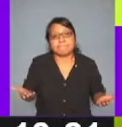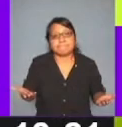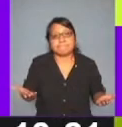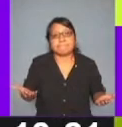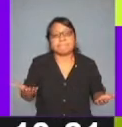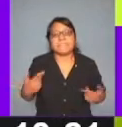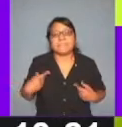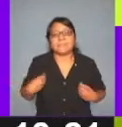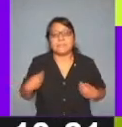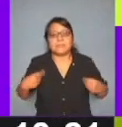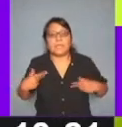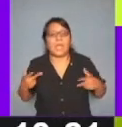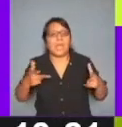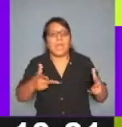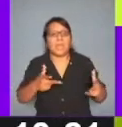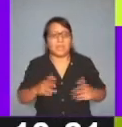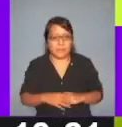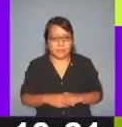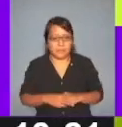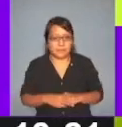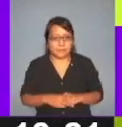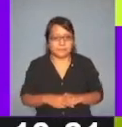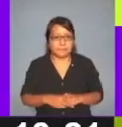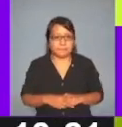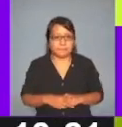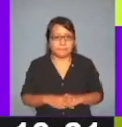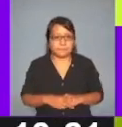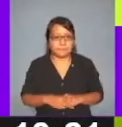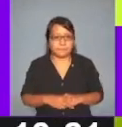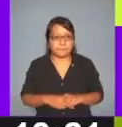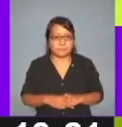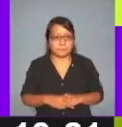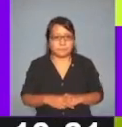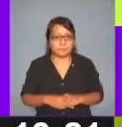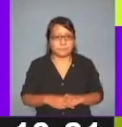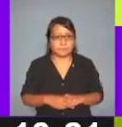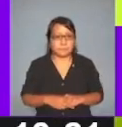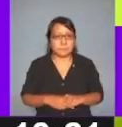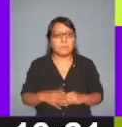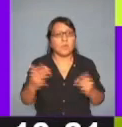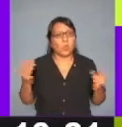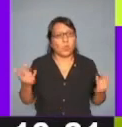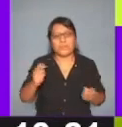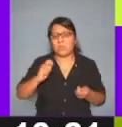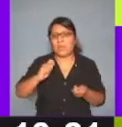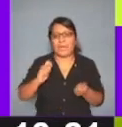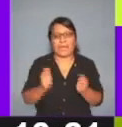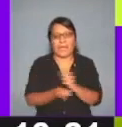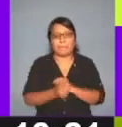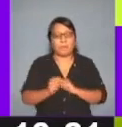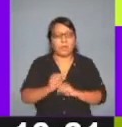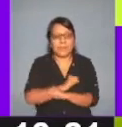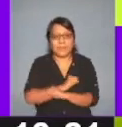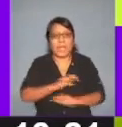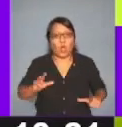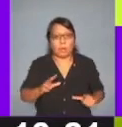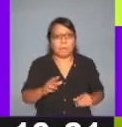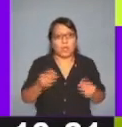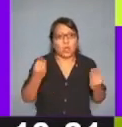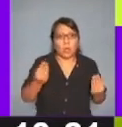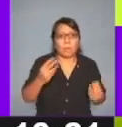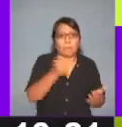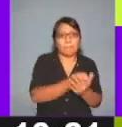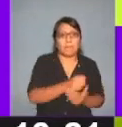ante la el cambio digamos de la matriz de ingresos de las empresas una de las